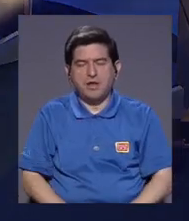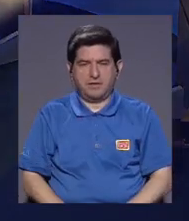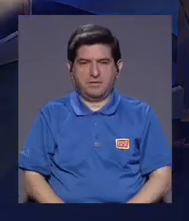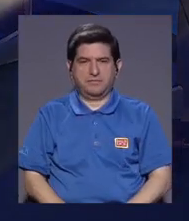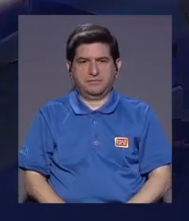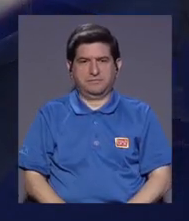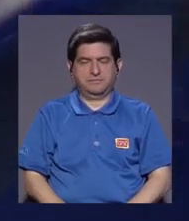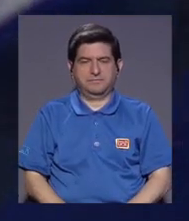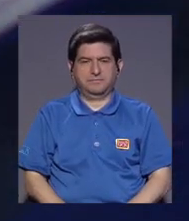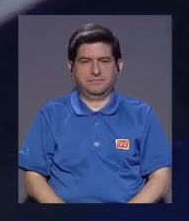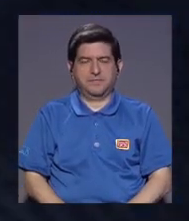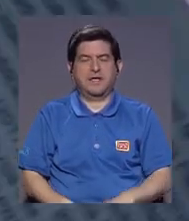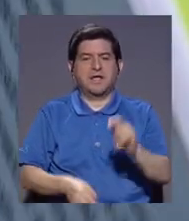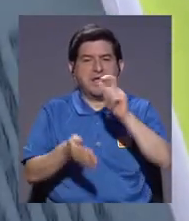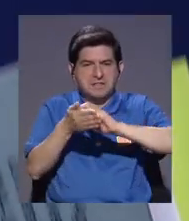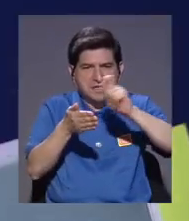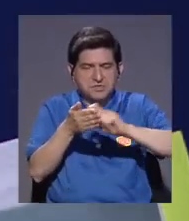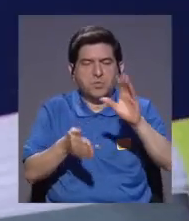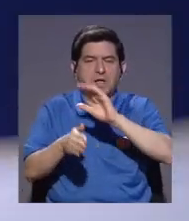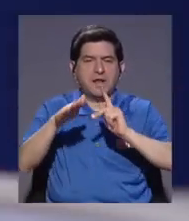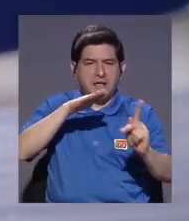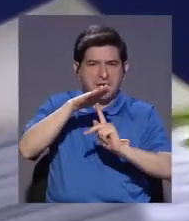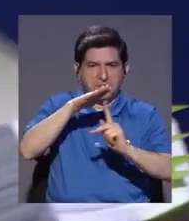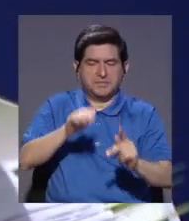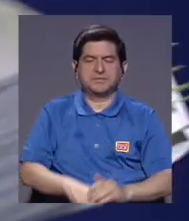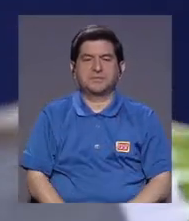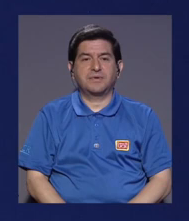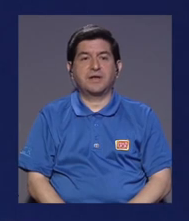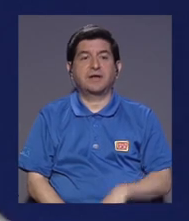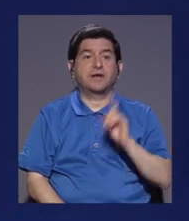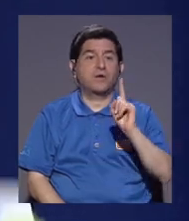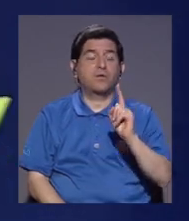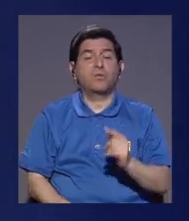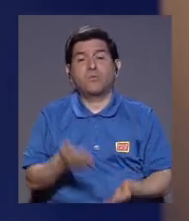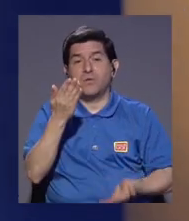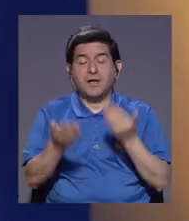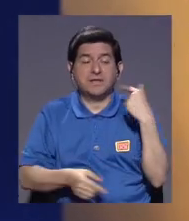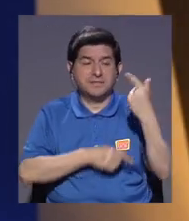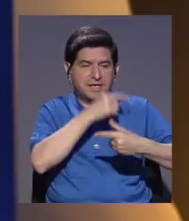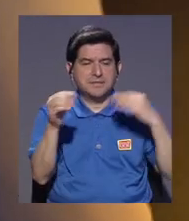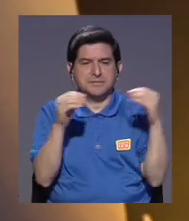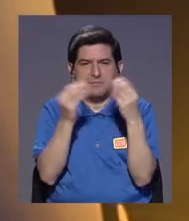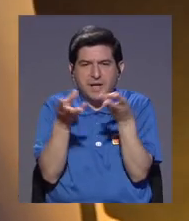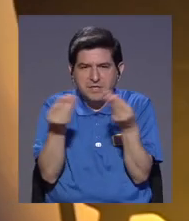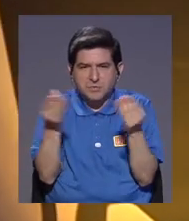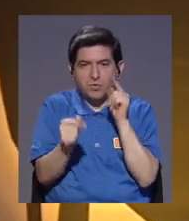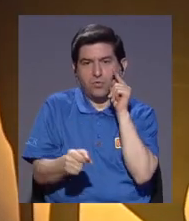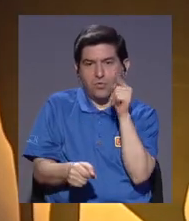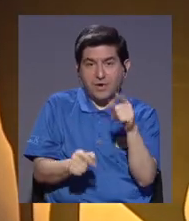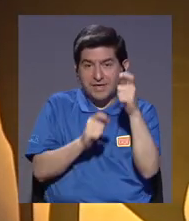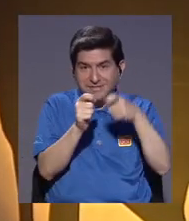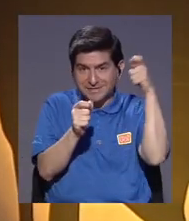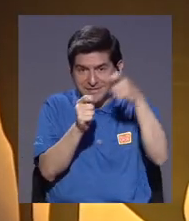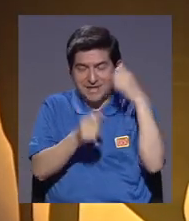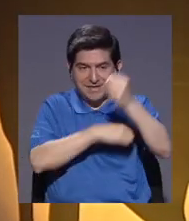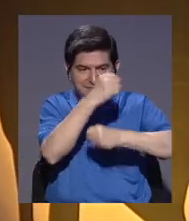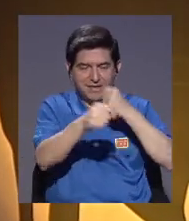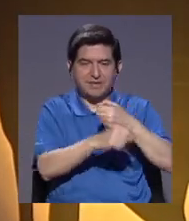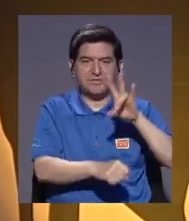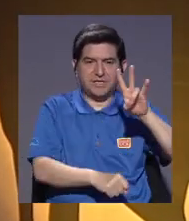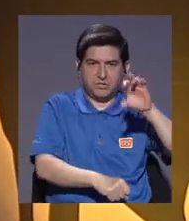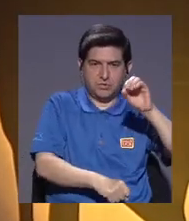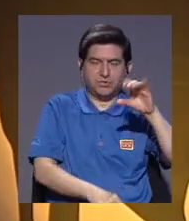media enseñanza primaria y preescolar tal vez una de las generaciones que produjo más fue esa de los